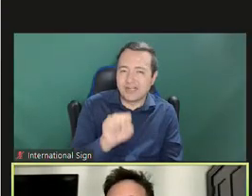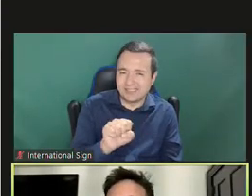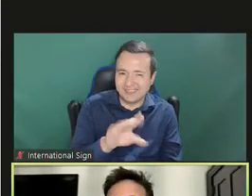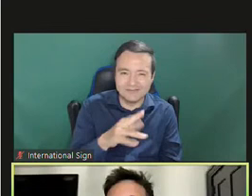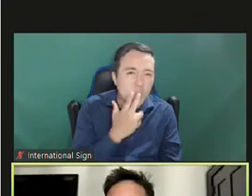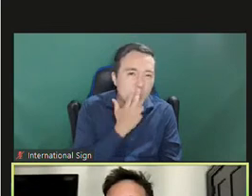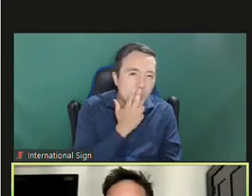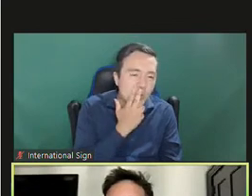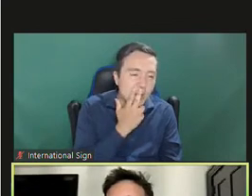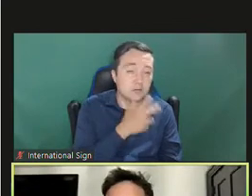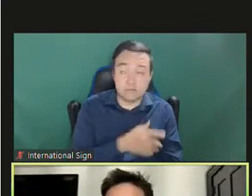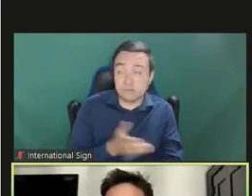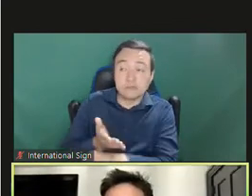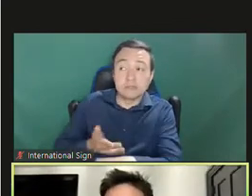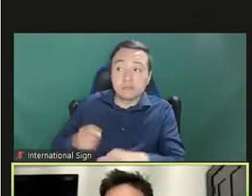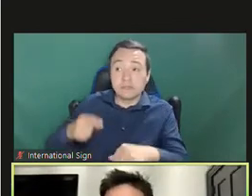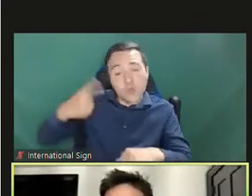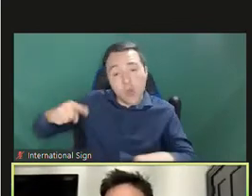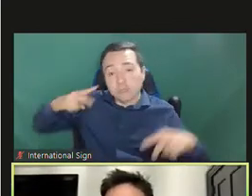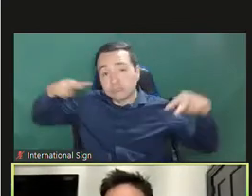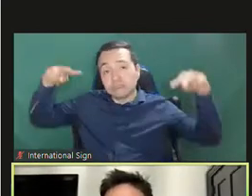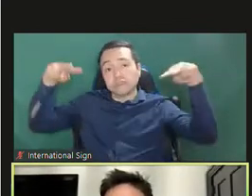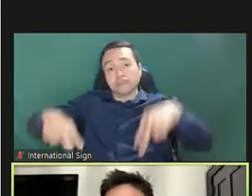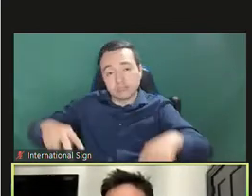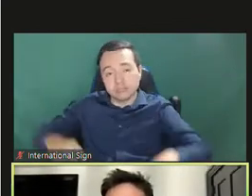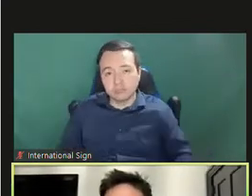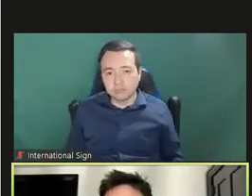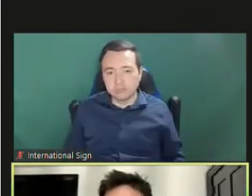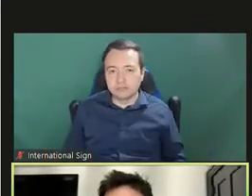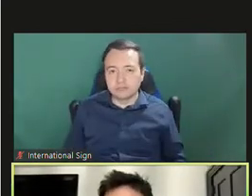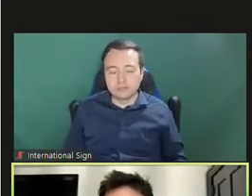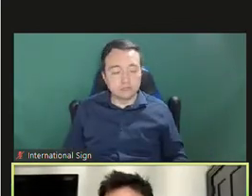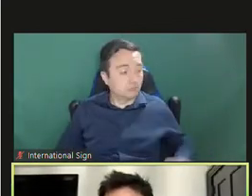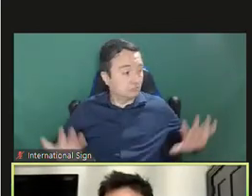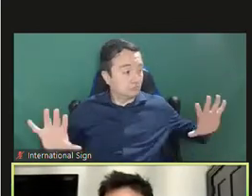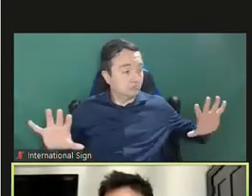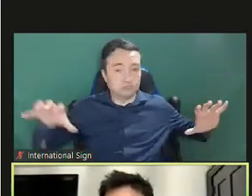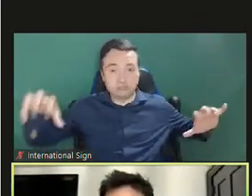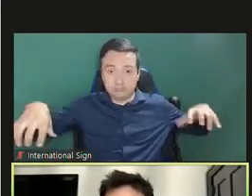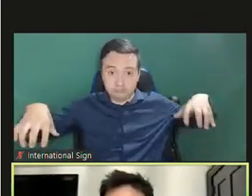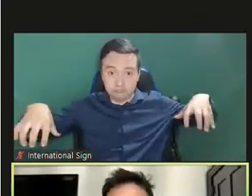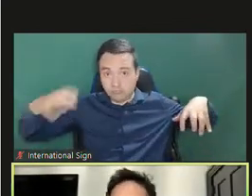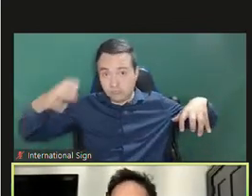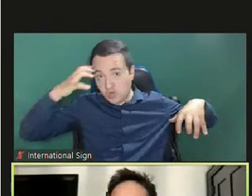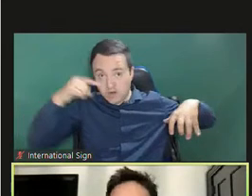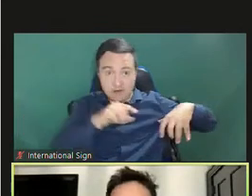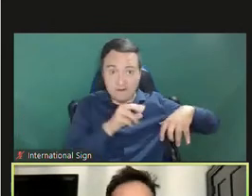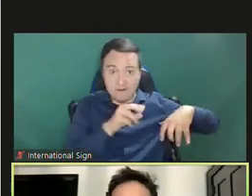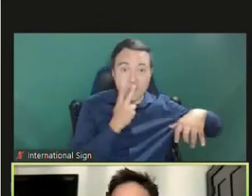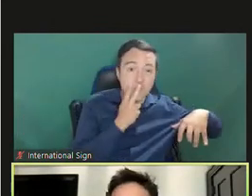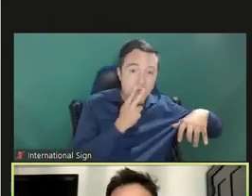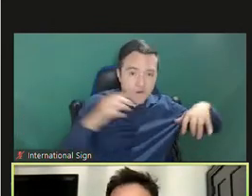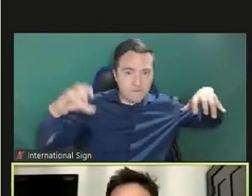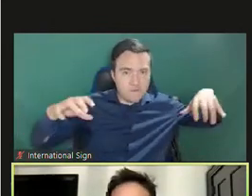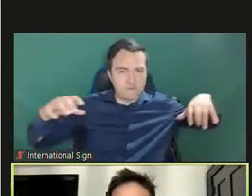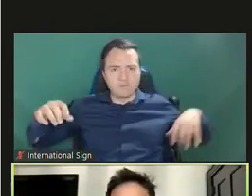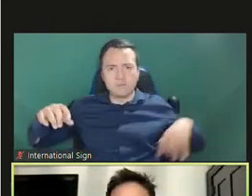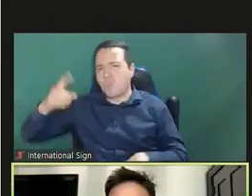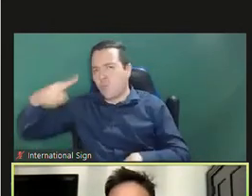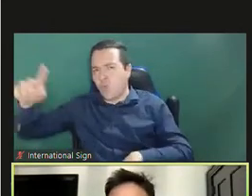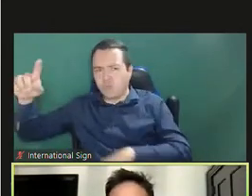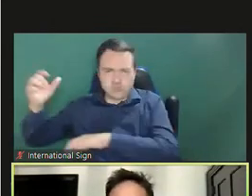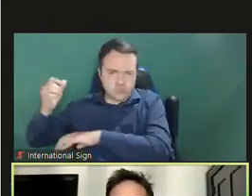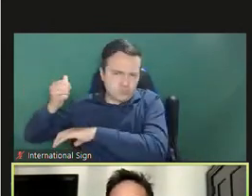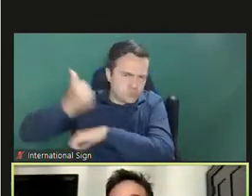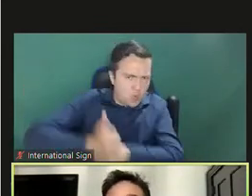estándares tratados internacionales de para la protección bilaterales para la protección de impresión y el argumento de la fuerte y todo sabía con una